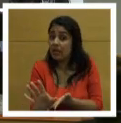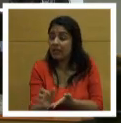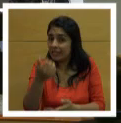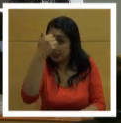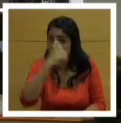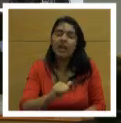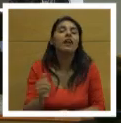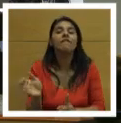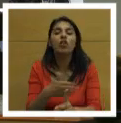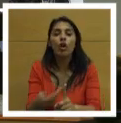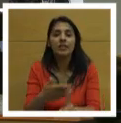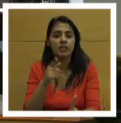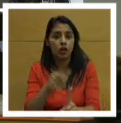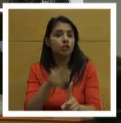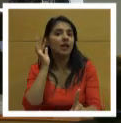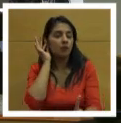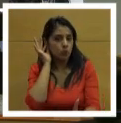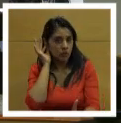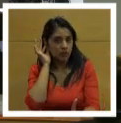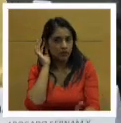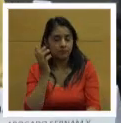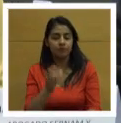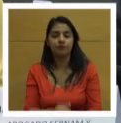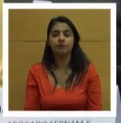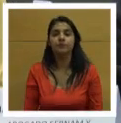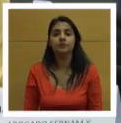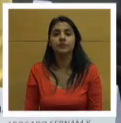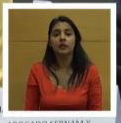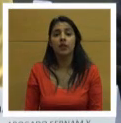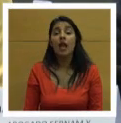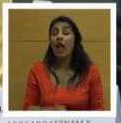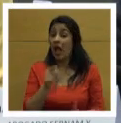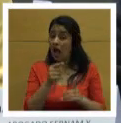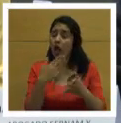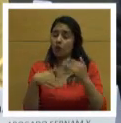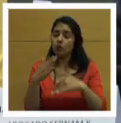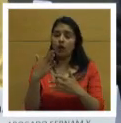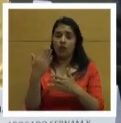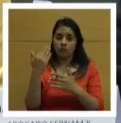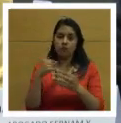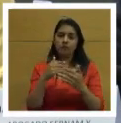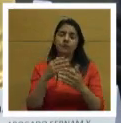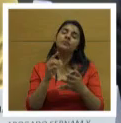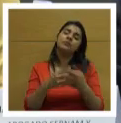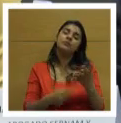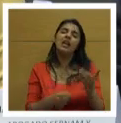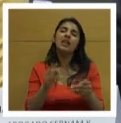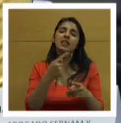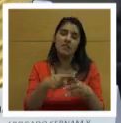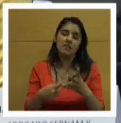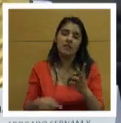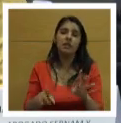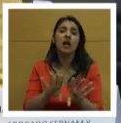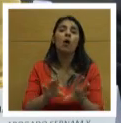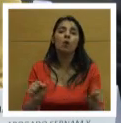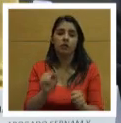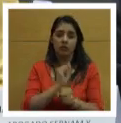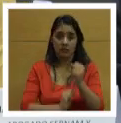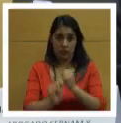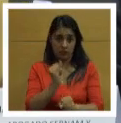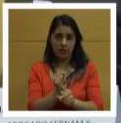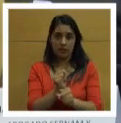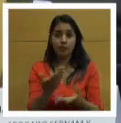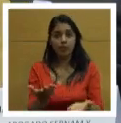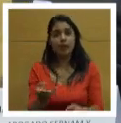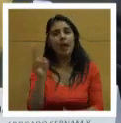contra las mujeres, que es la que se denomina Belém do Pará. Algunas de esas son los tratados internacionales. Pues bien, la perspectiva de